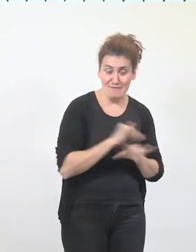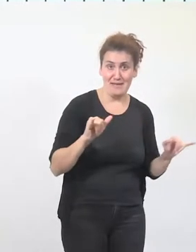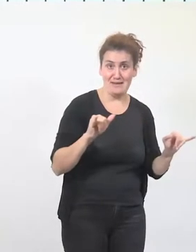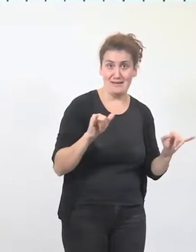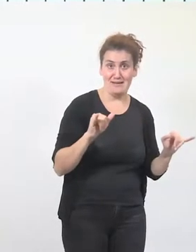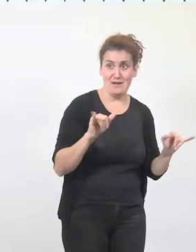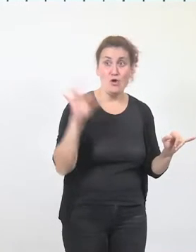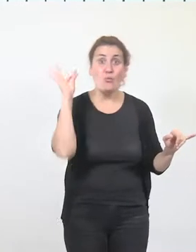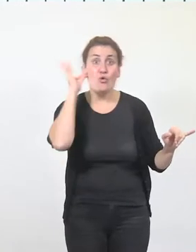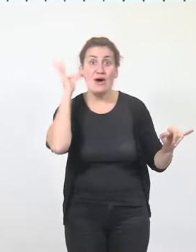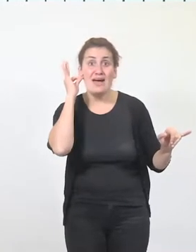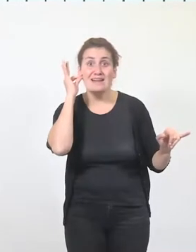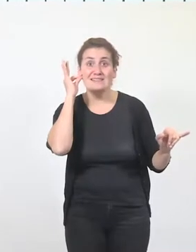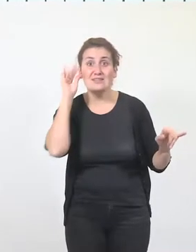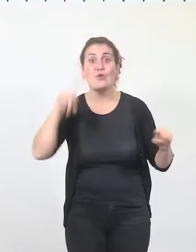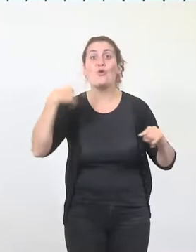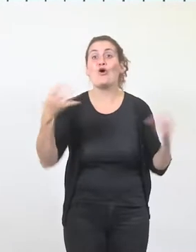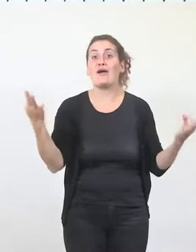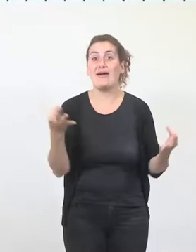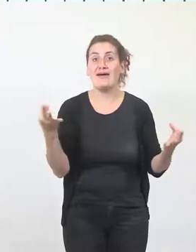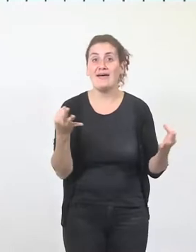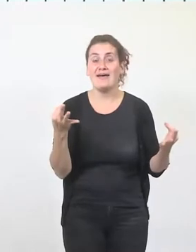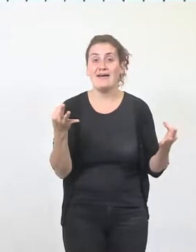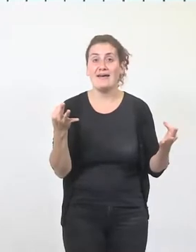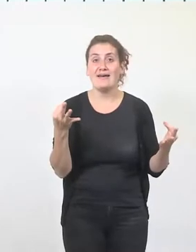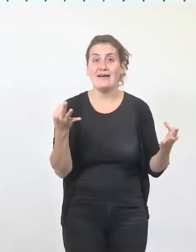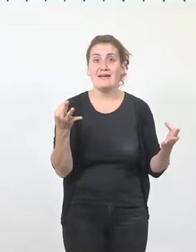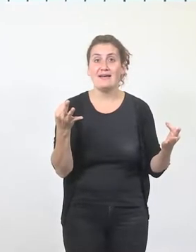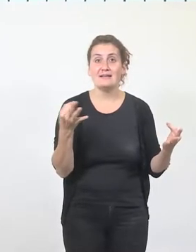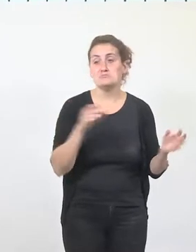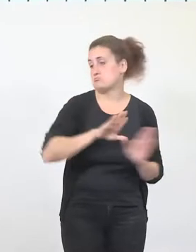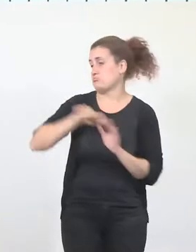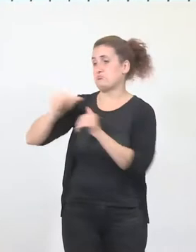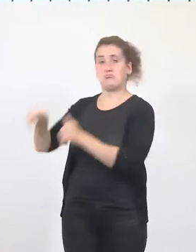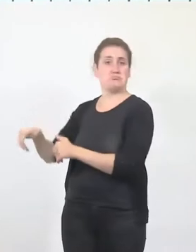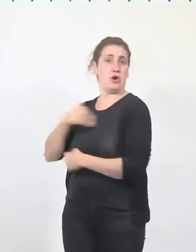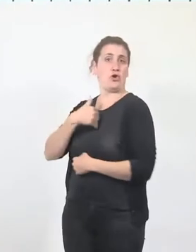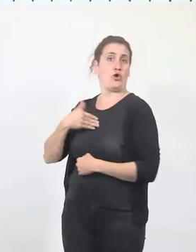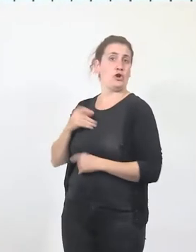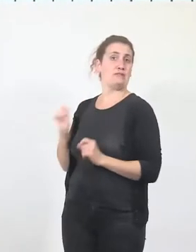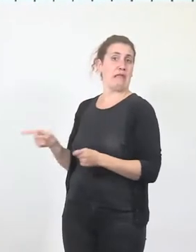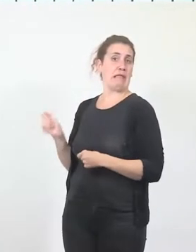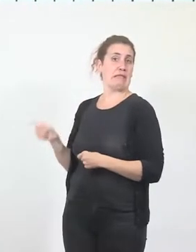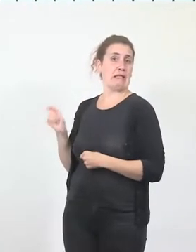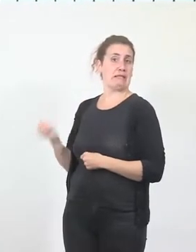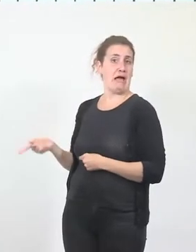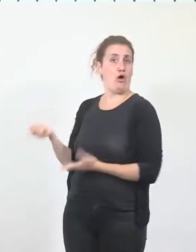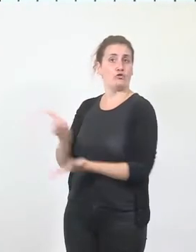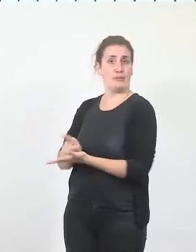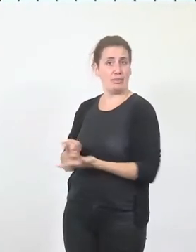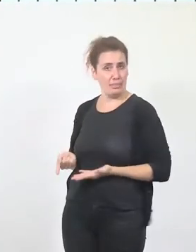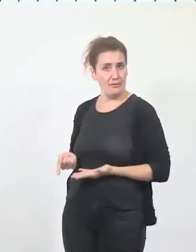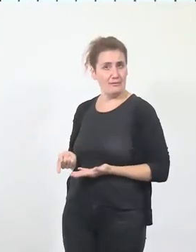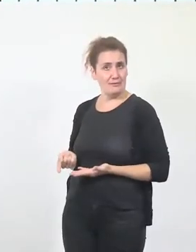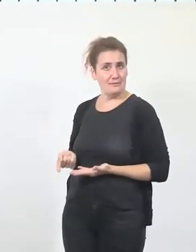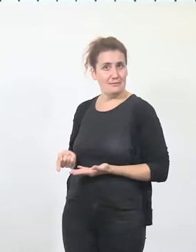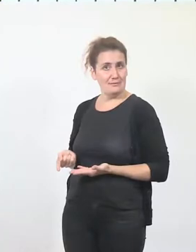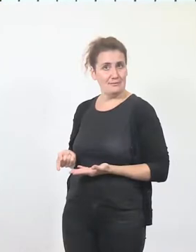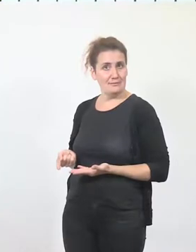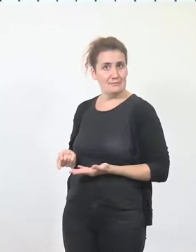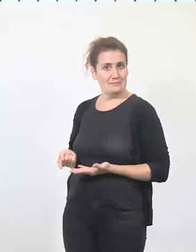las mujeres en muchos casos suelen volver a su rol tradicional. Eso es